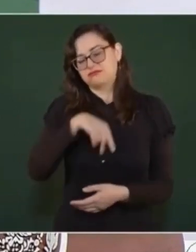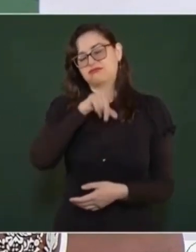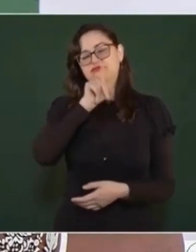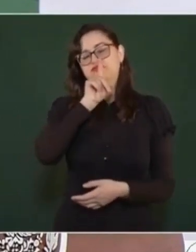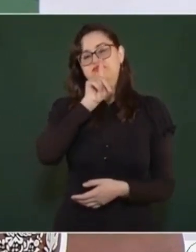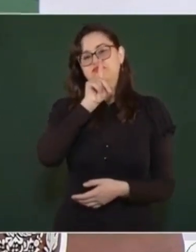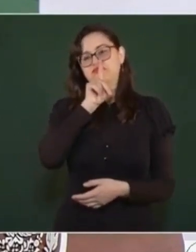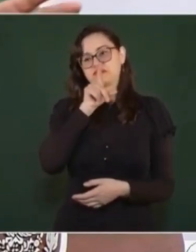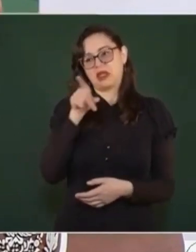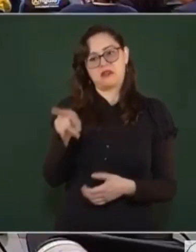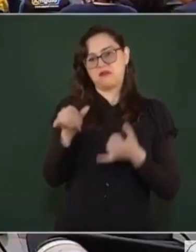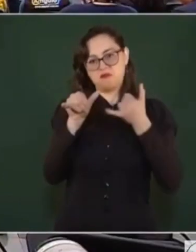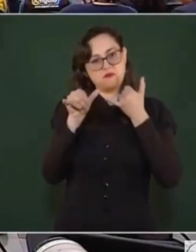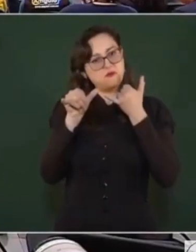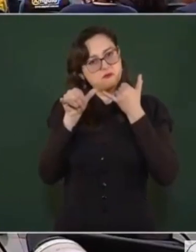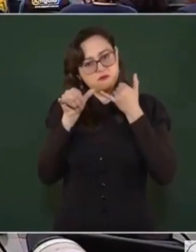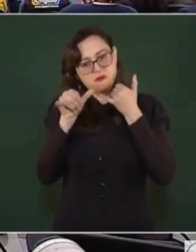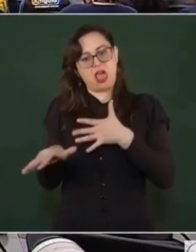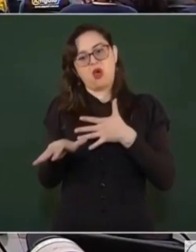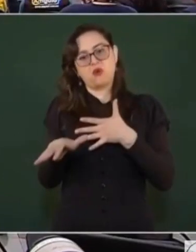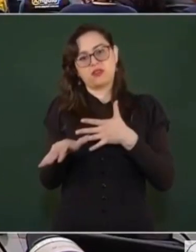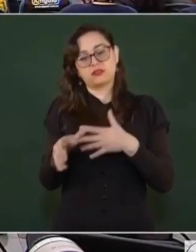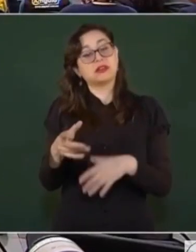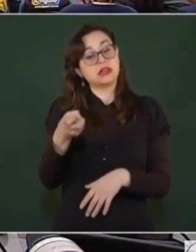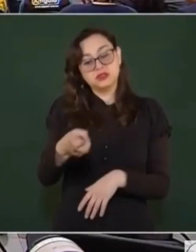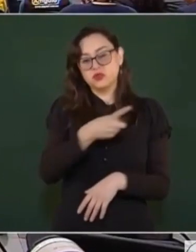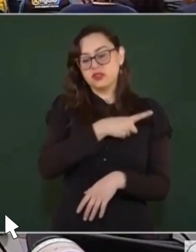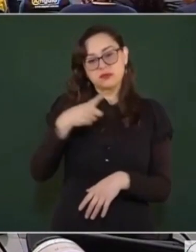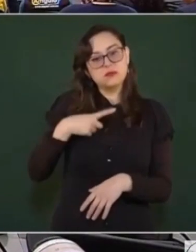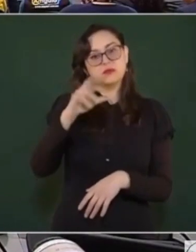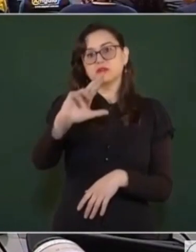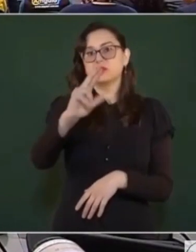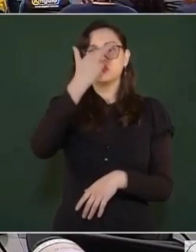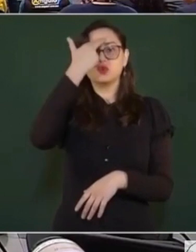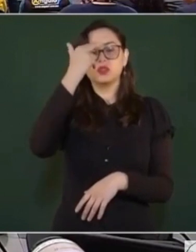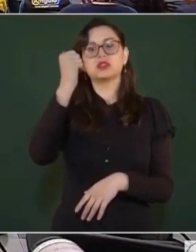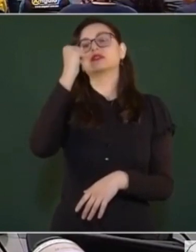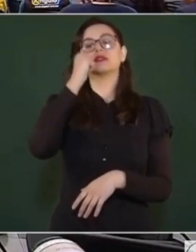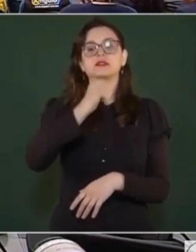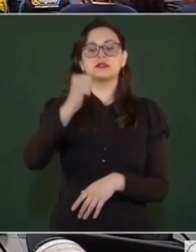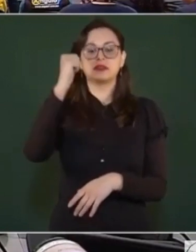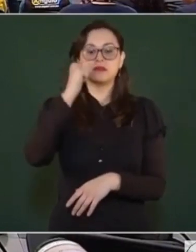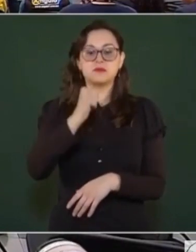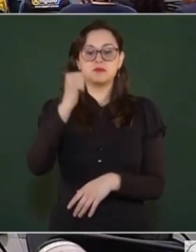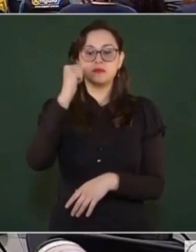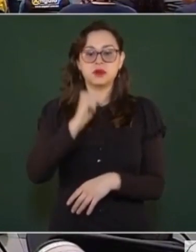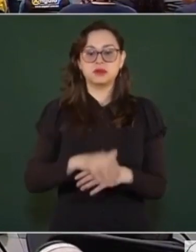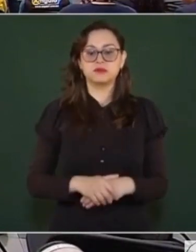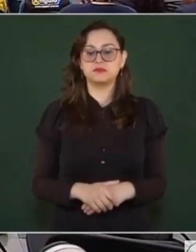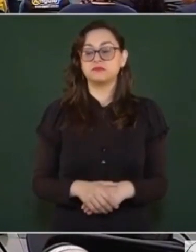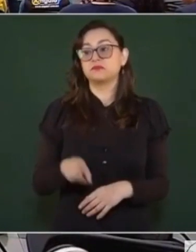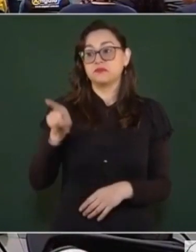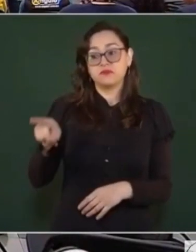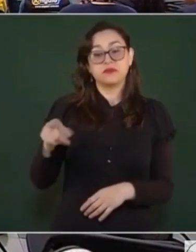No hay que olvidar los antecedentes. A Calderón lo impusieron